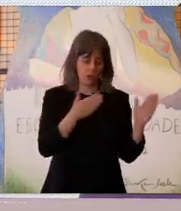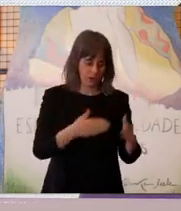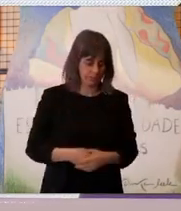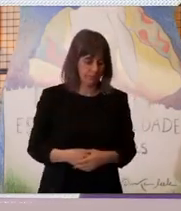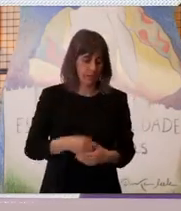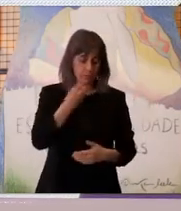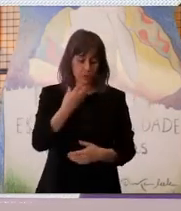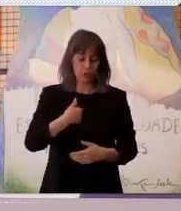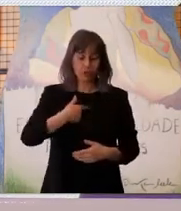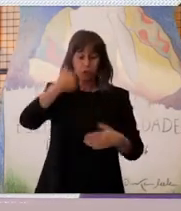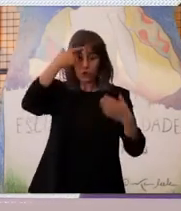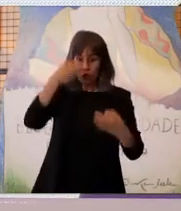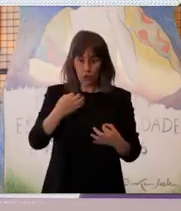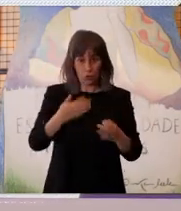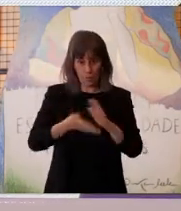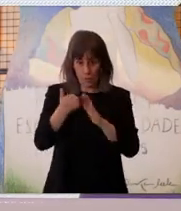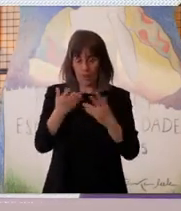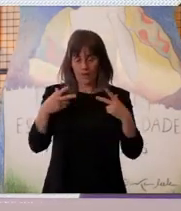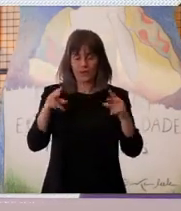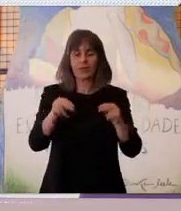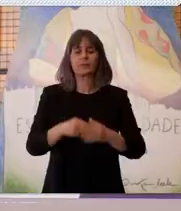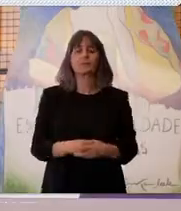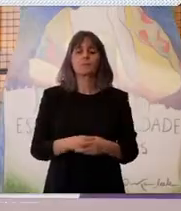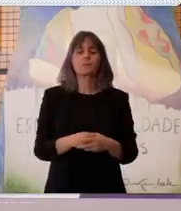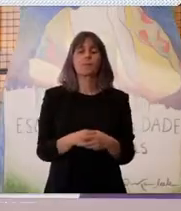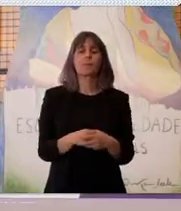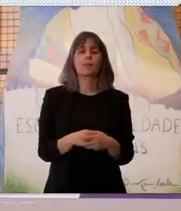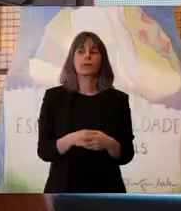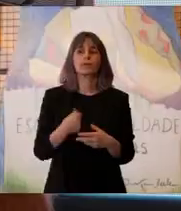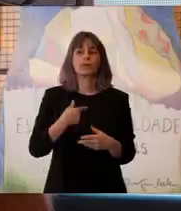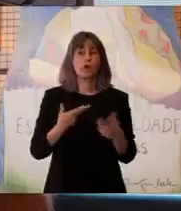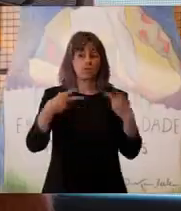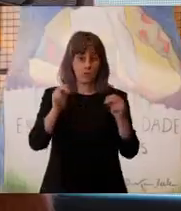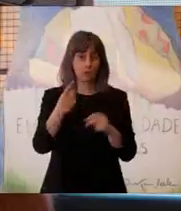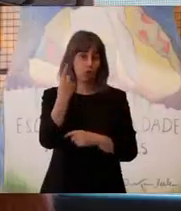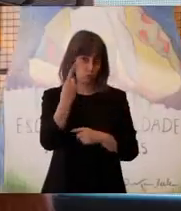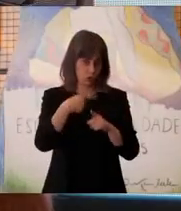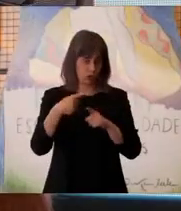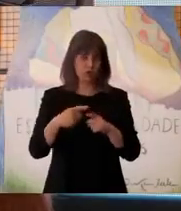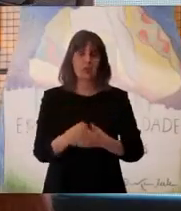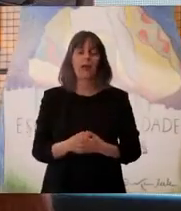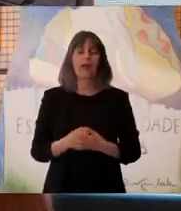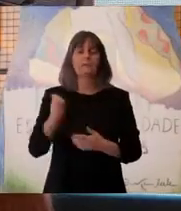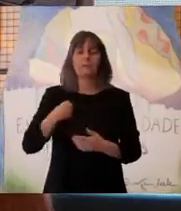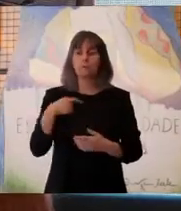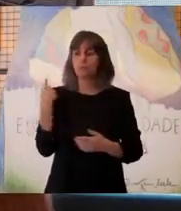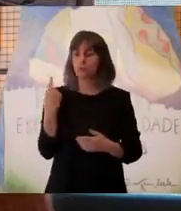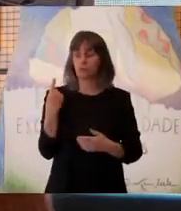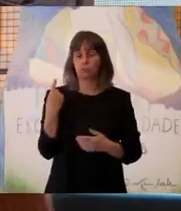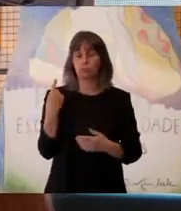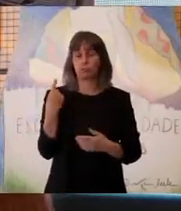Bueno yo creo termino ya creo que por cierto voy a terminar diciendo una cosa y es que todo